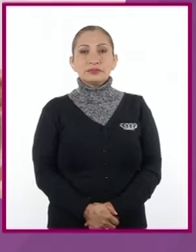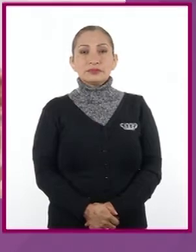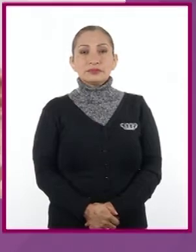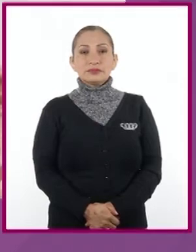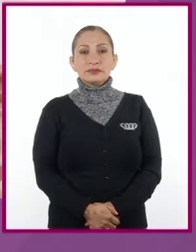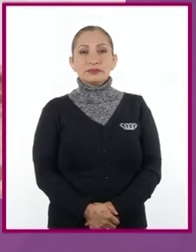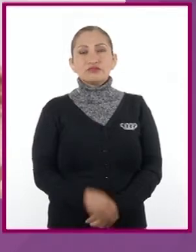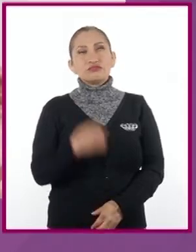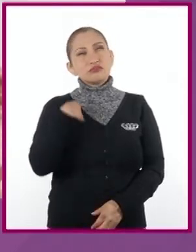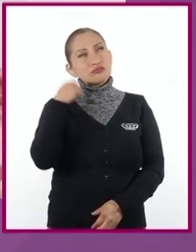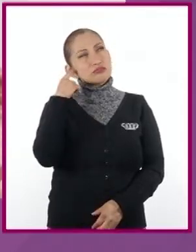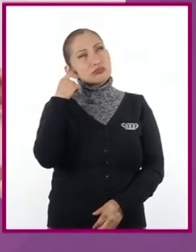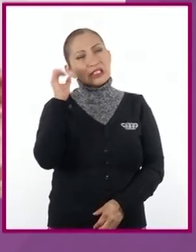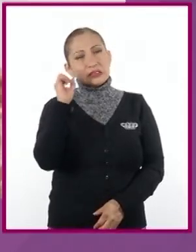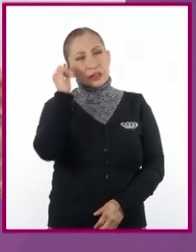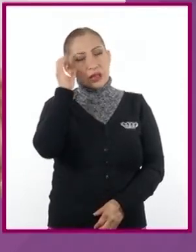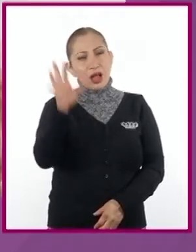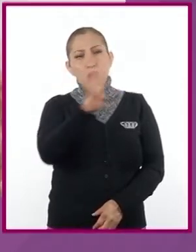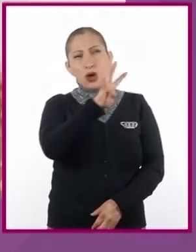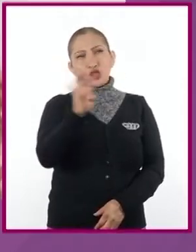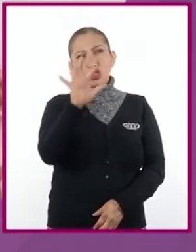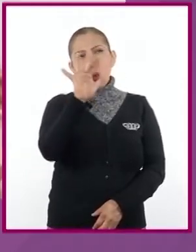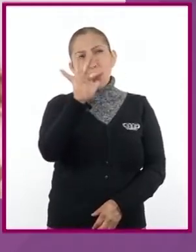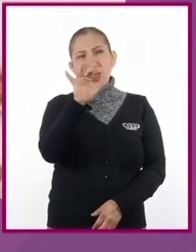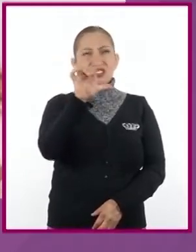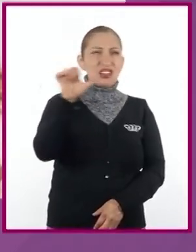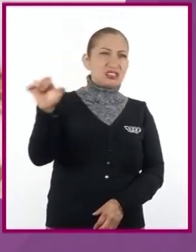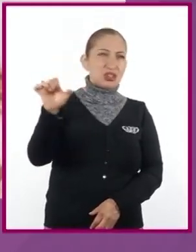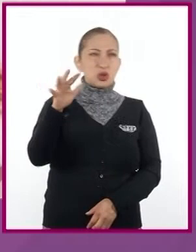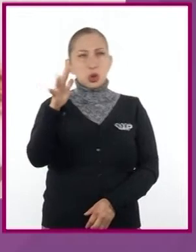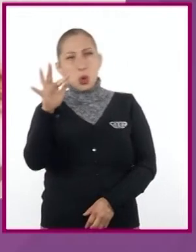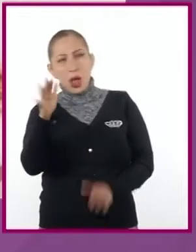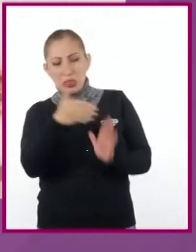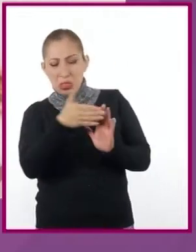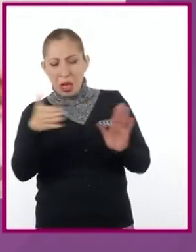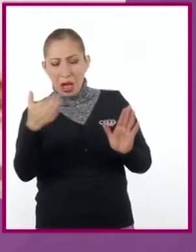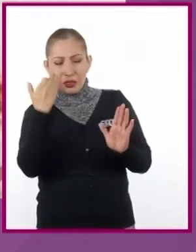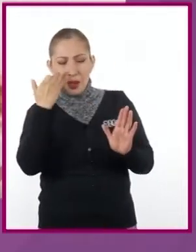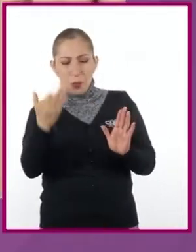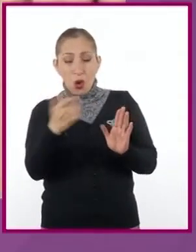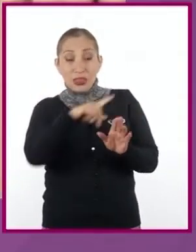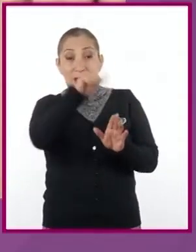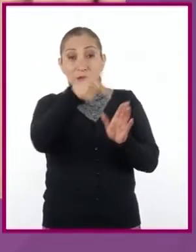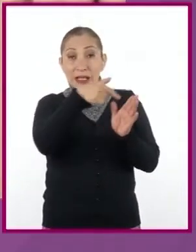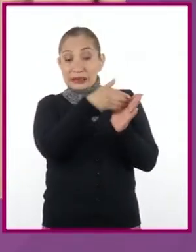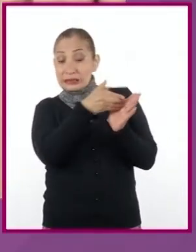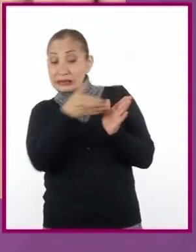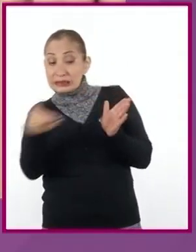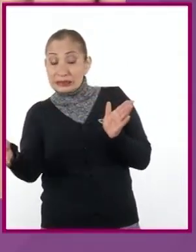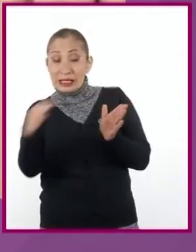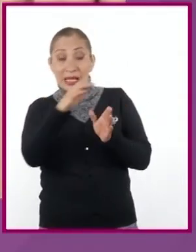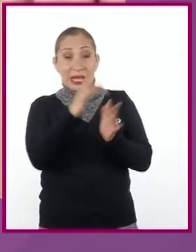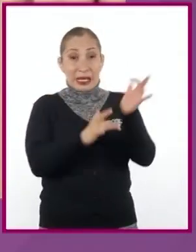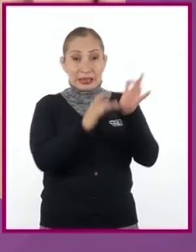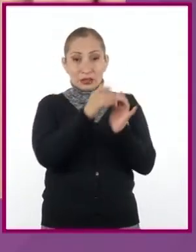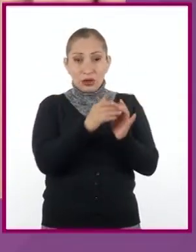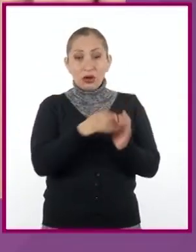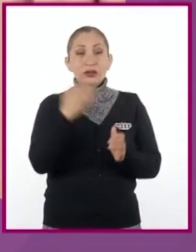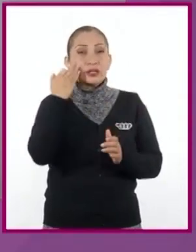Si mal no recuerdo fue en el 450, 650 después de Cristo. En el